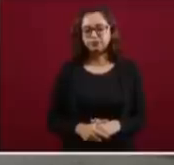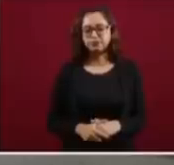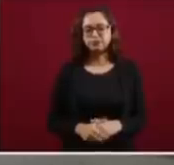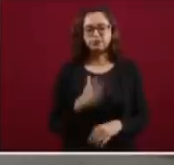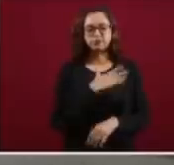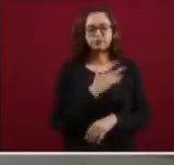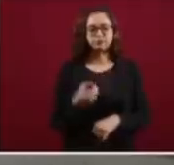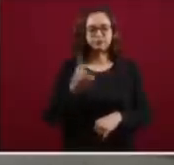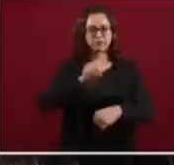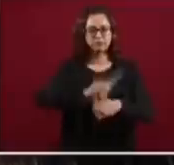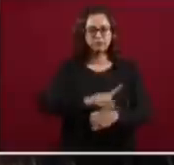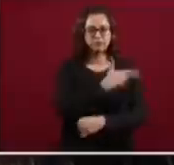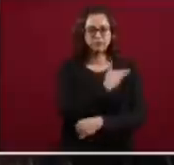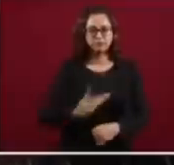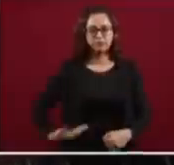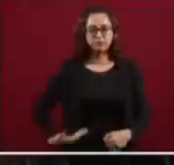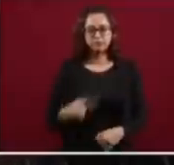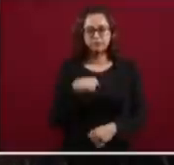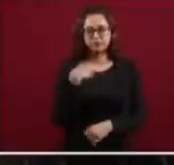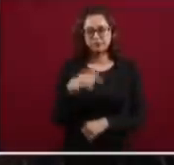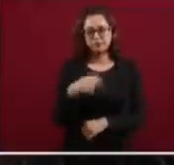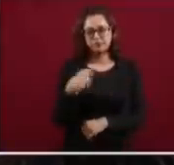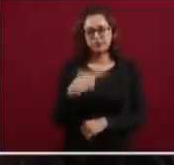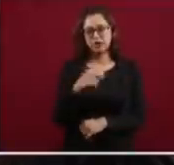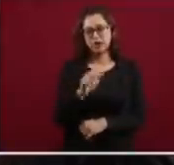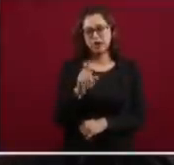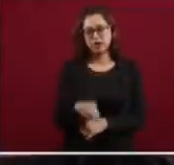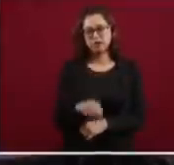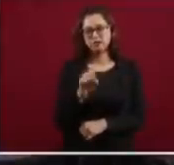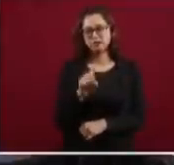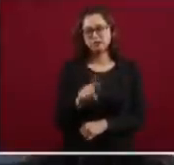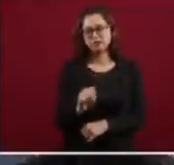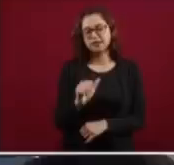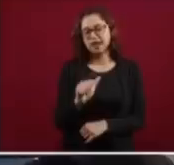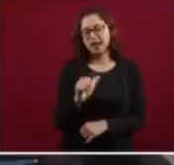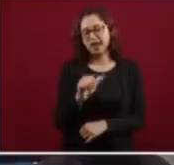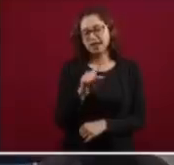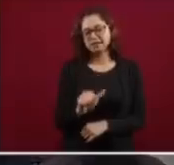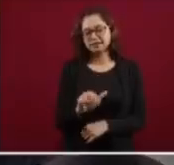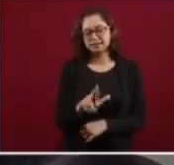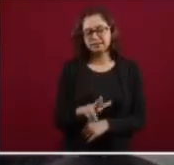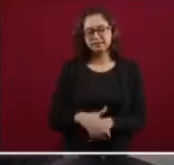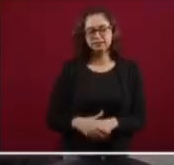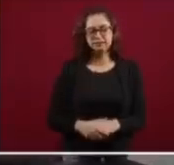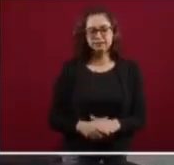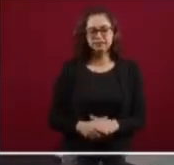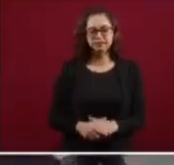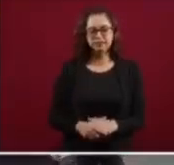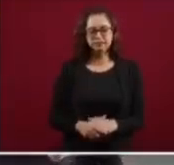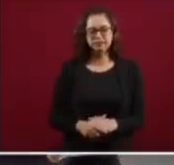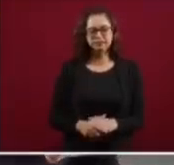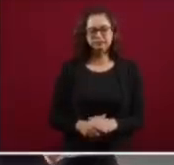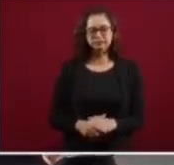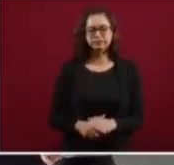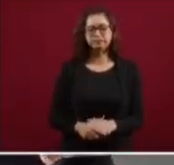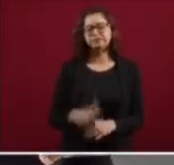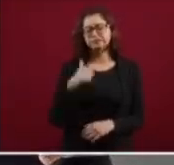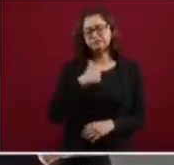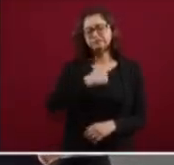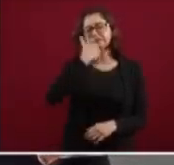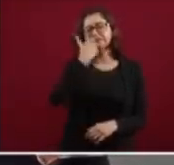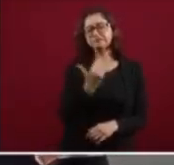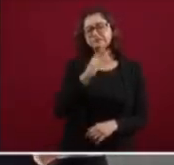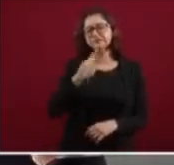buenos días presidente hans al azar de gurú políticos o que lo virtual y yo quisiera